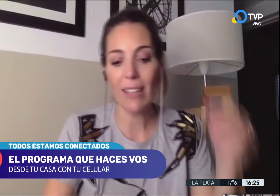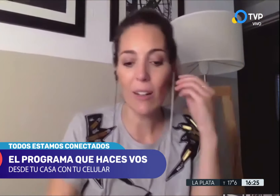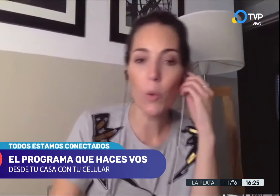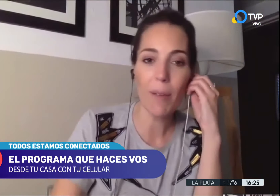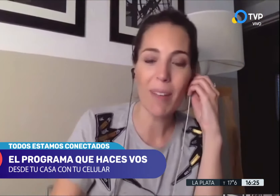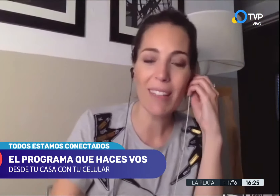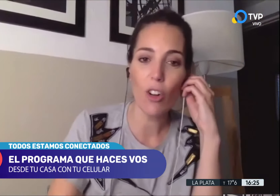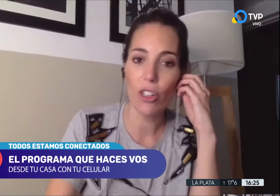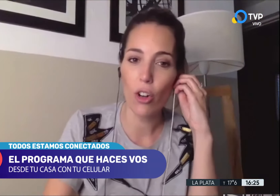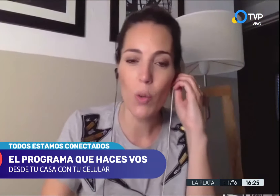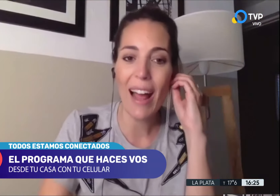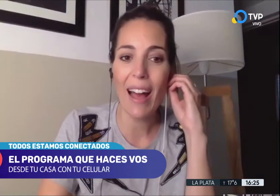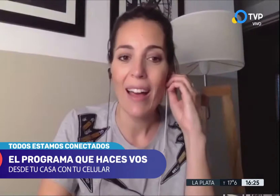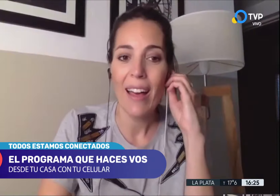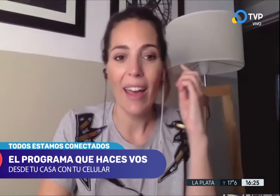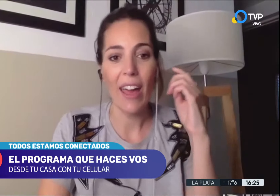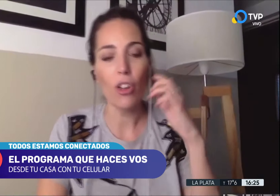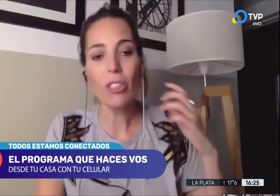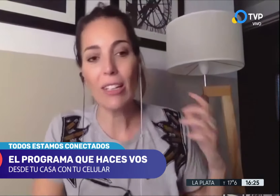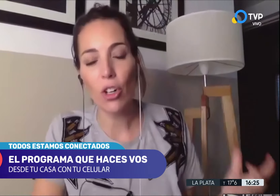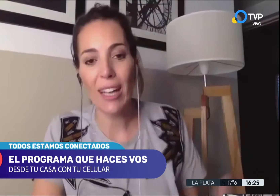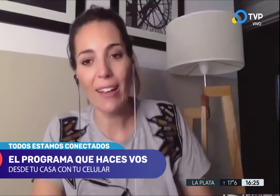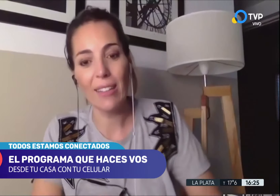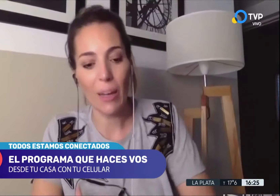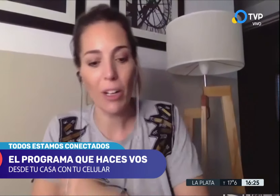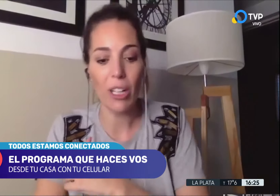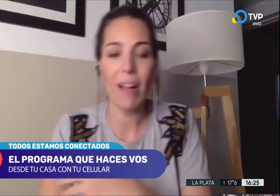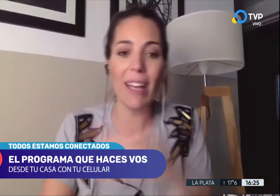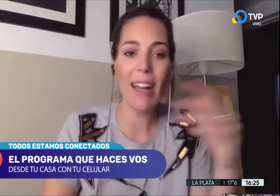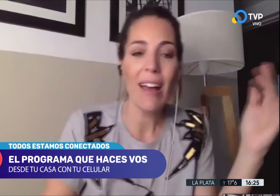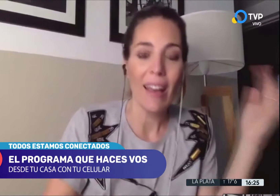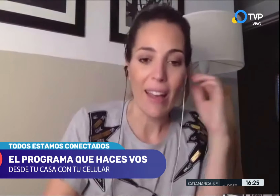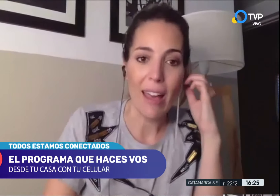conectar justamente con otra historia y tiene que ver con que